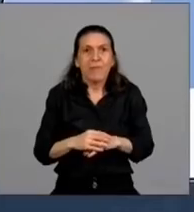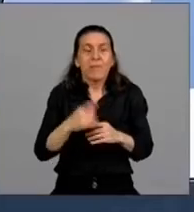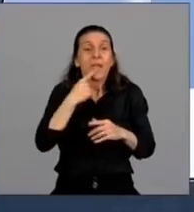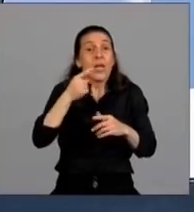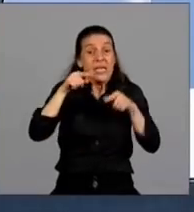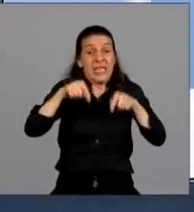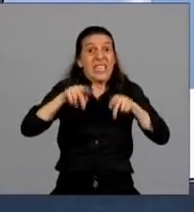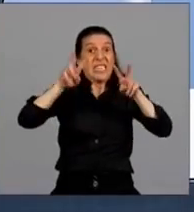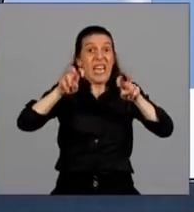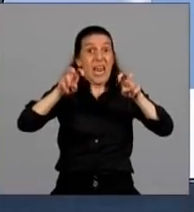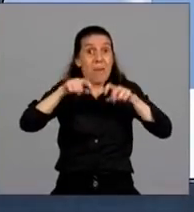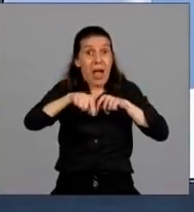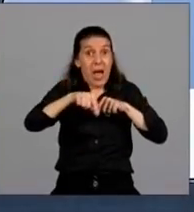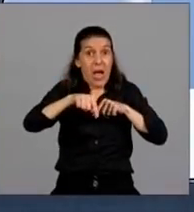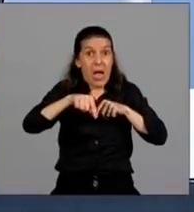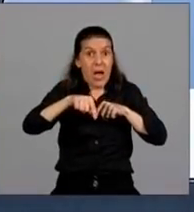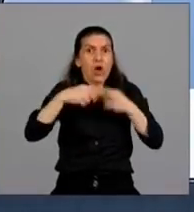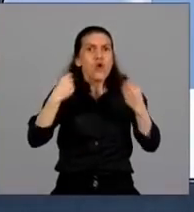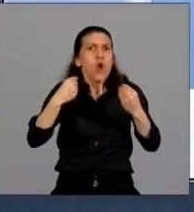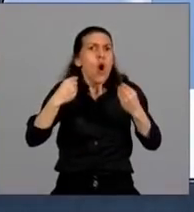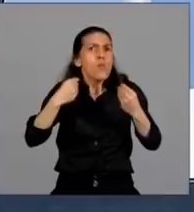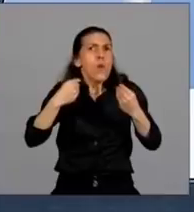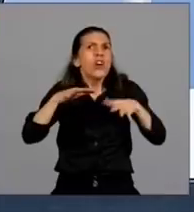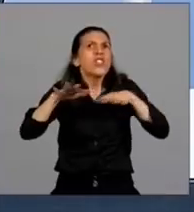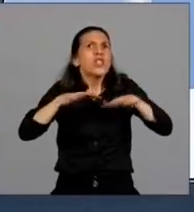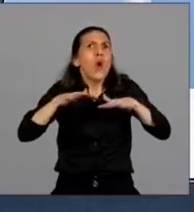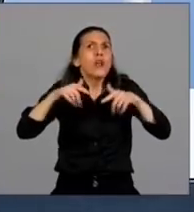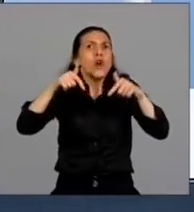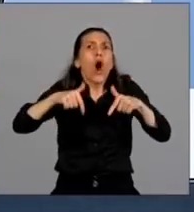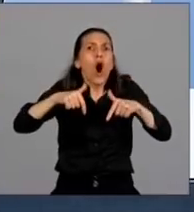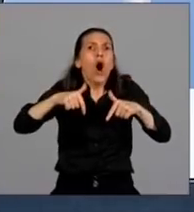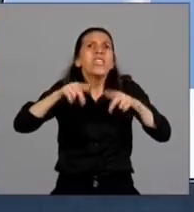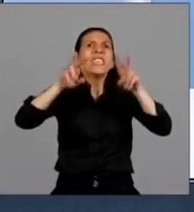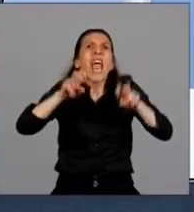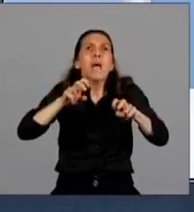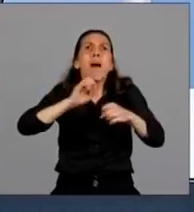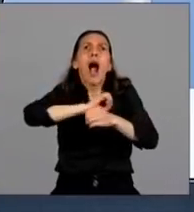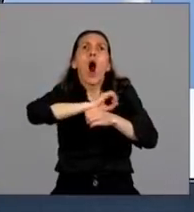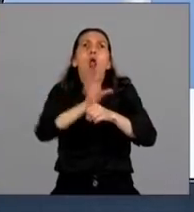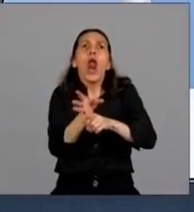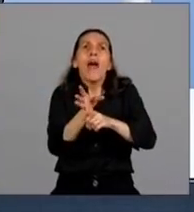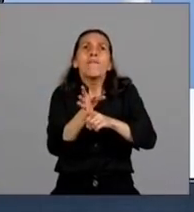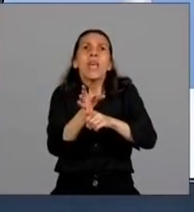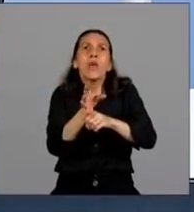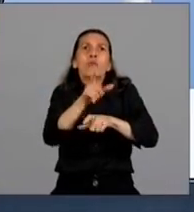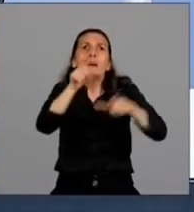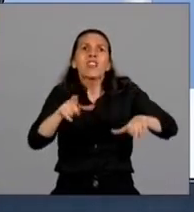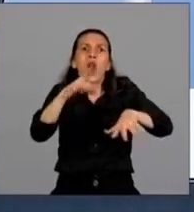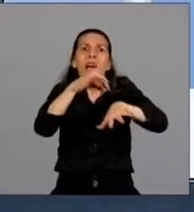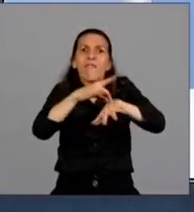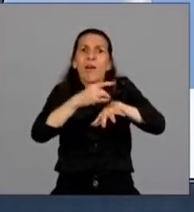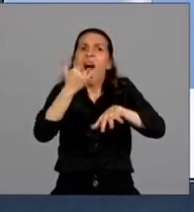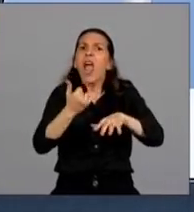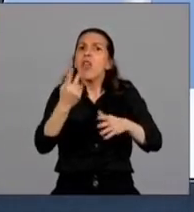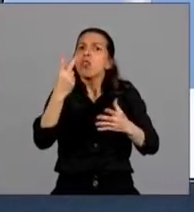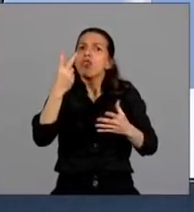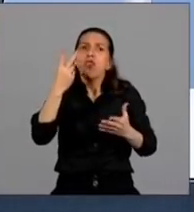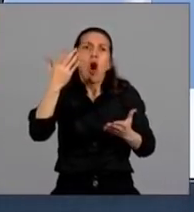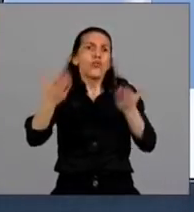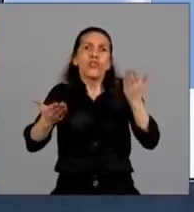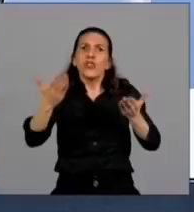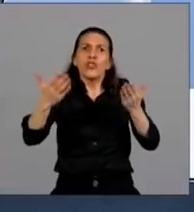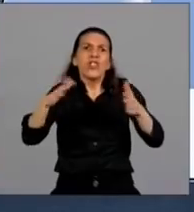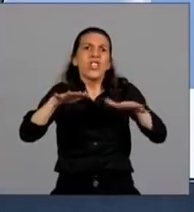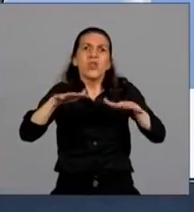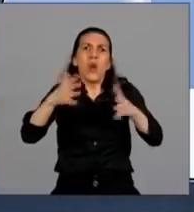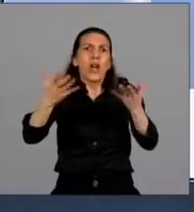Esto con respecto a cómo es la realidad hoy de la enfermedad. Tenemos dos realidades contrastantes y distintas